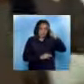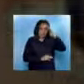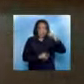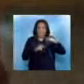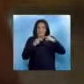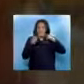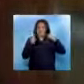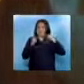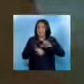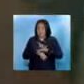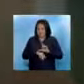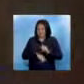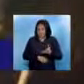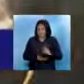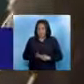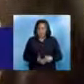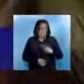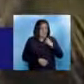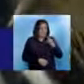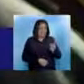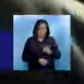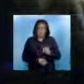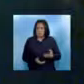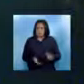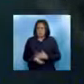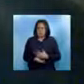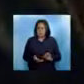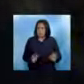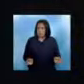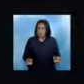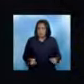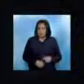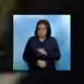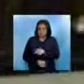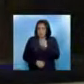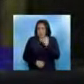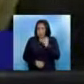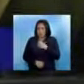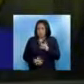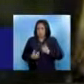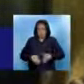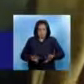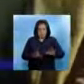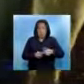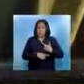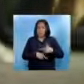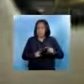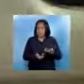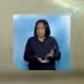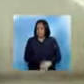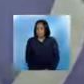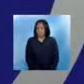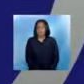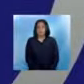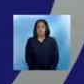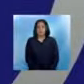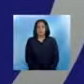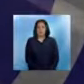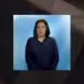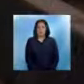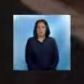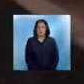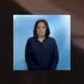INSEC. La denuncia de los vecinos no sirvió de mucho, porque el hombre finalmente fue puesto en libertad.